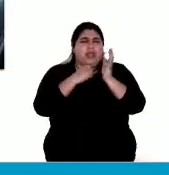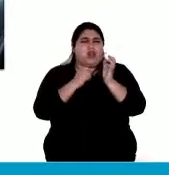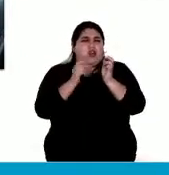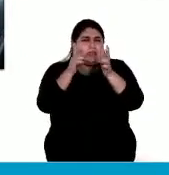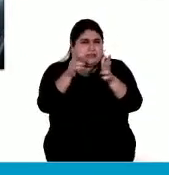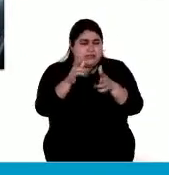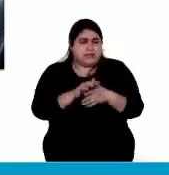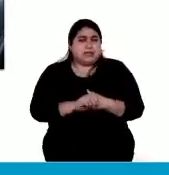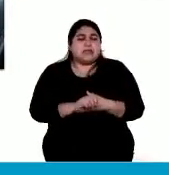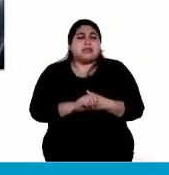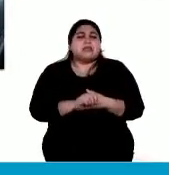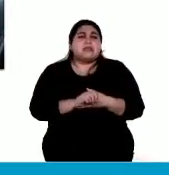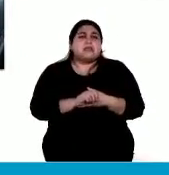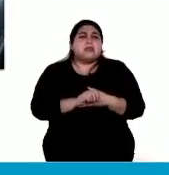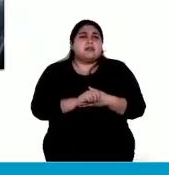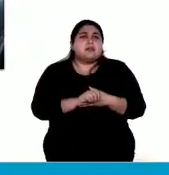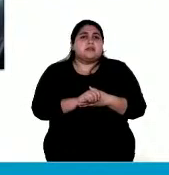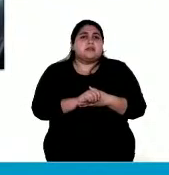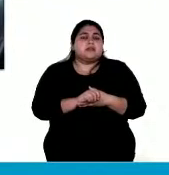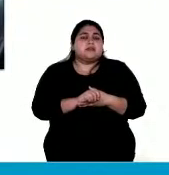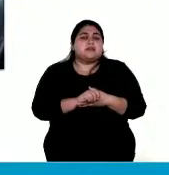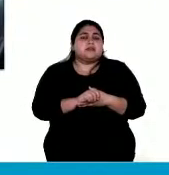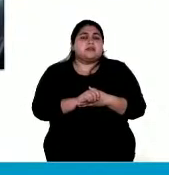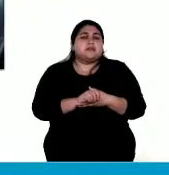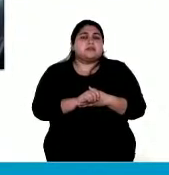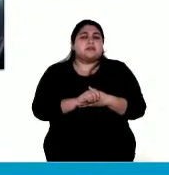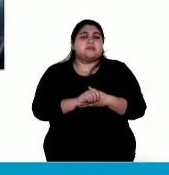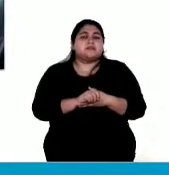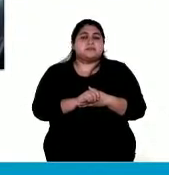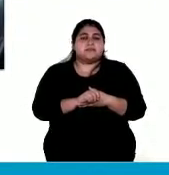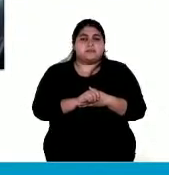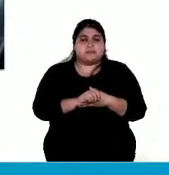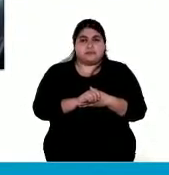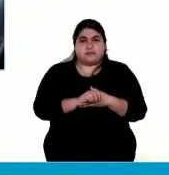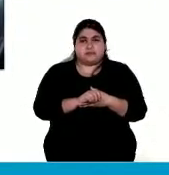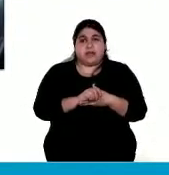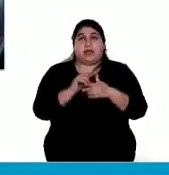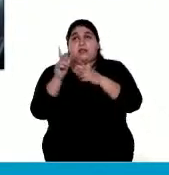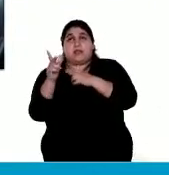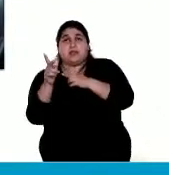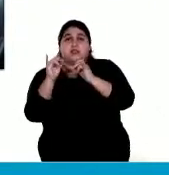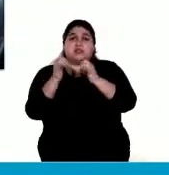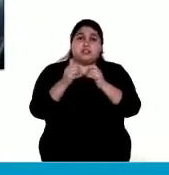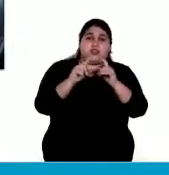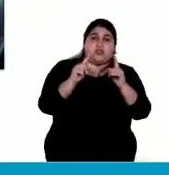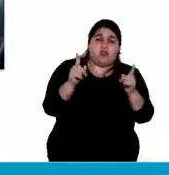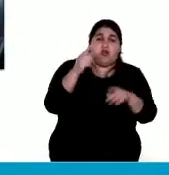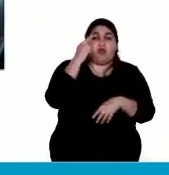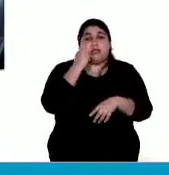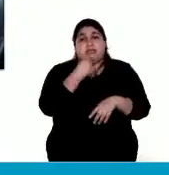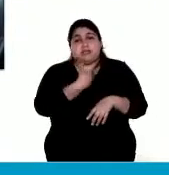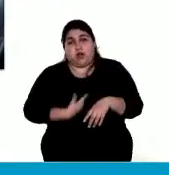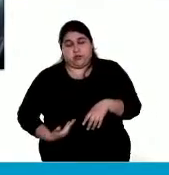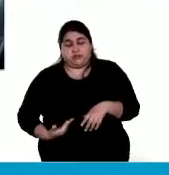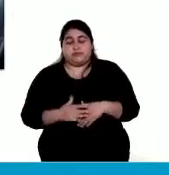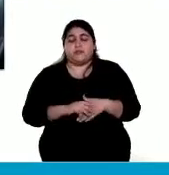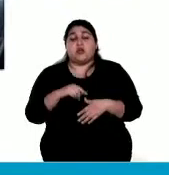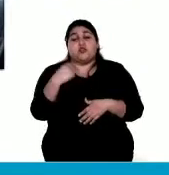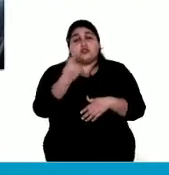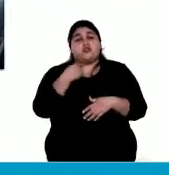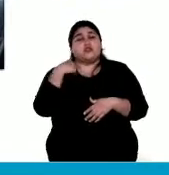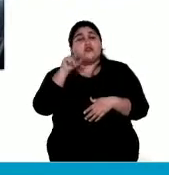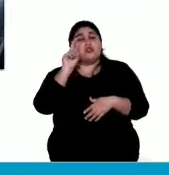que es lo que ha dicho o no ha dicho el gobernador Kicillof. Nosotros lo escuchamos